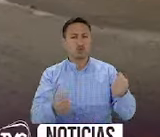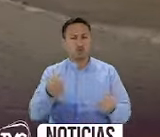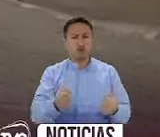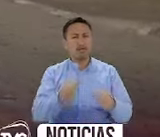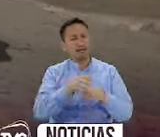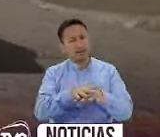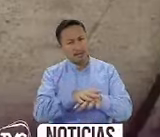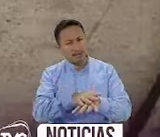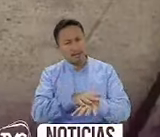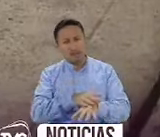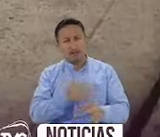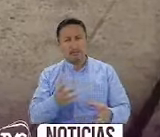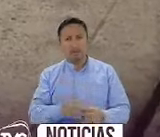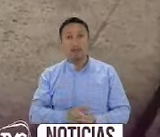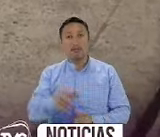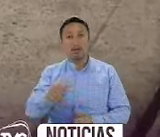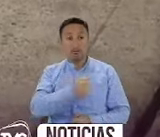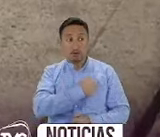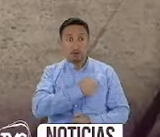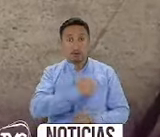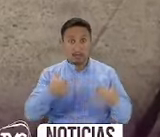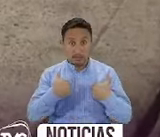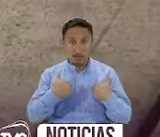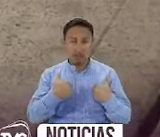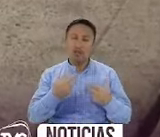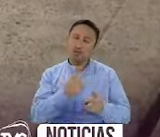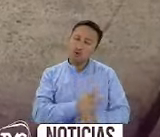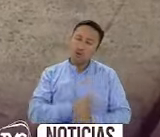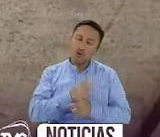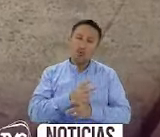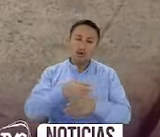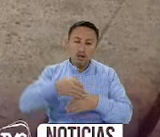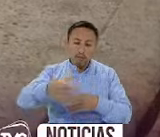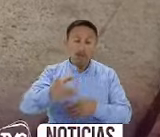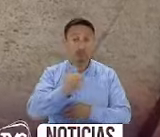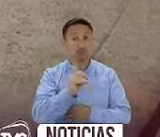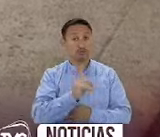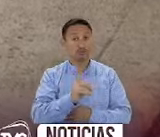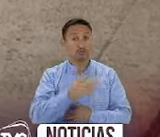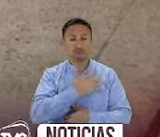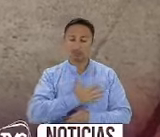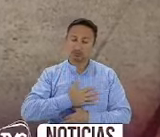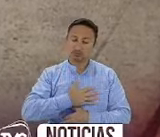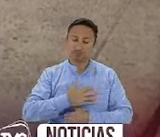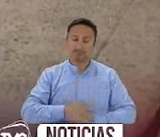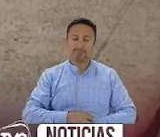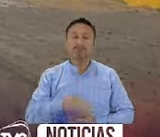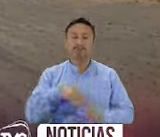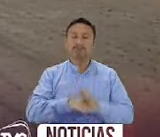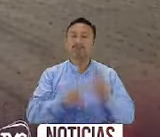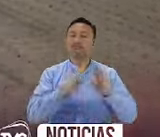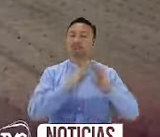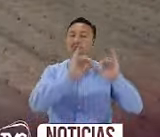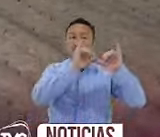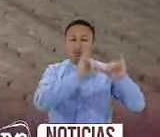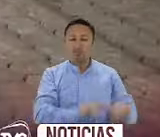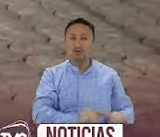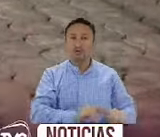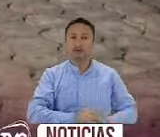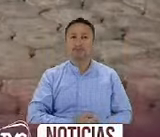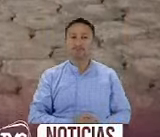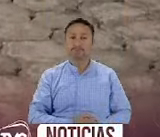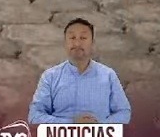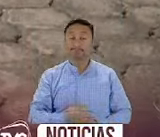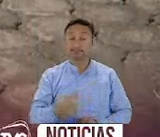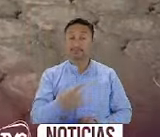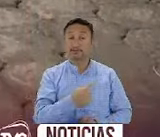y a los dueños de las mascotas no dejarlos salir por ningún motivo de las viviendas, puesto que estos incidentes